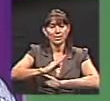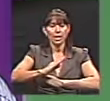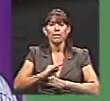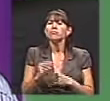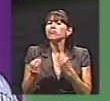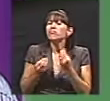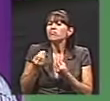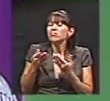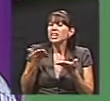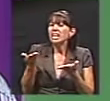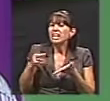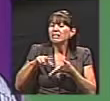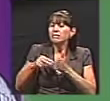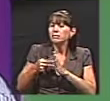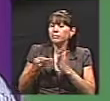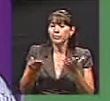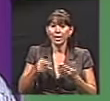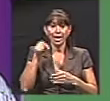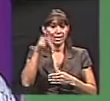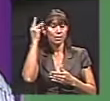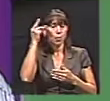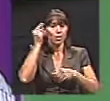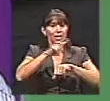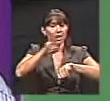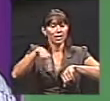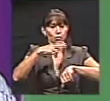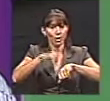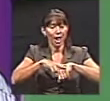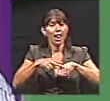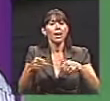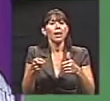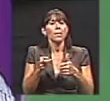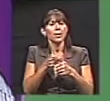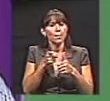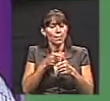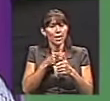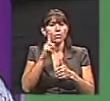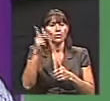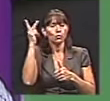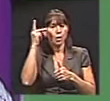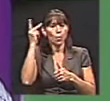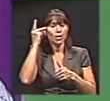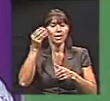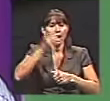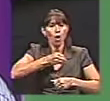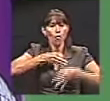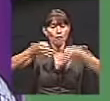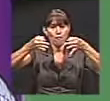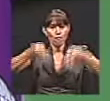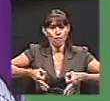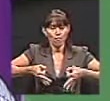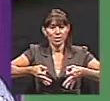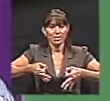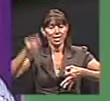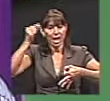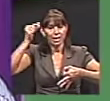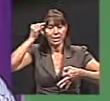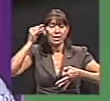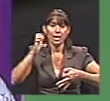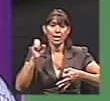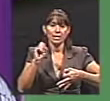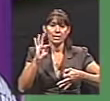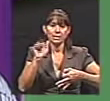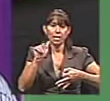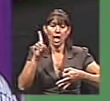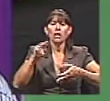consiste? Esa política nacional es primero que nada una política oficial de Estado. Con eso queremos decir